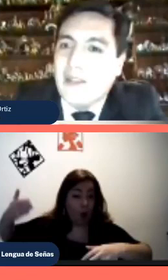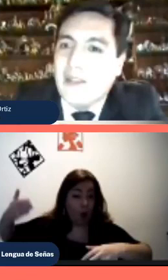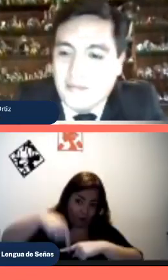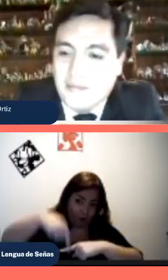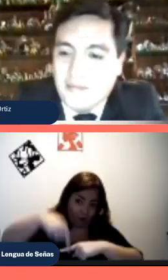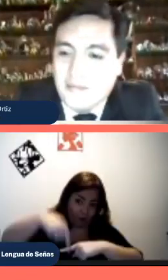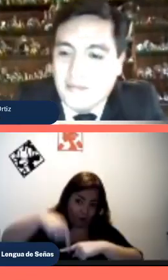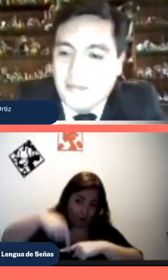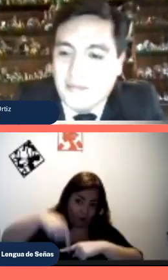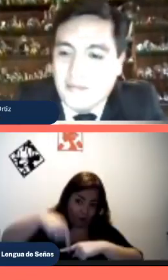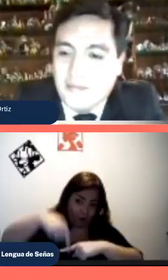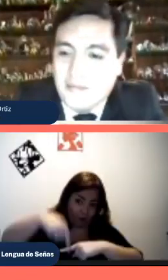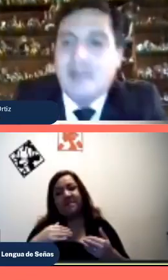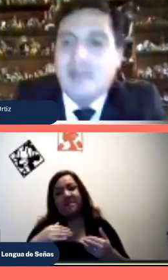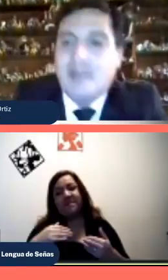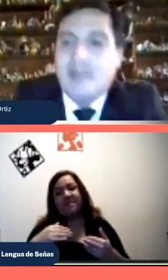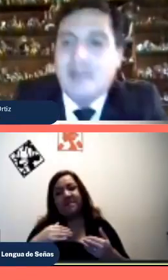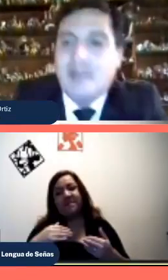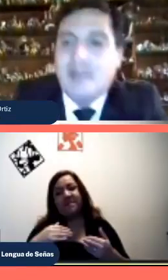camino.